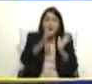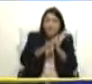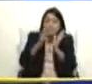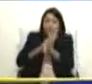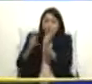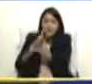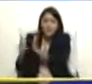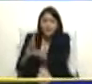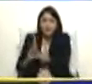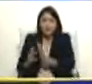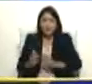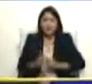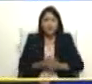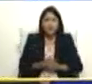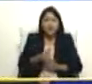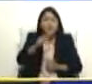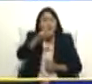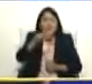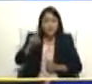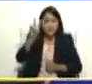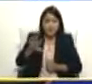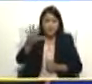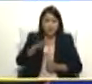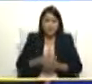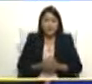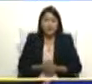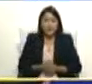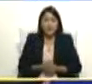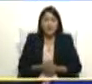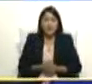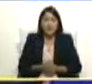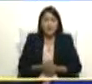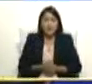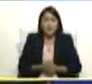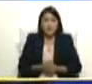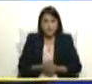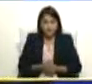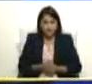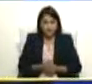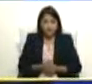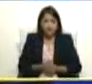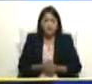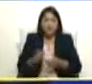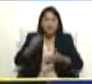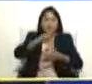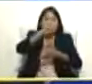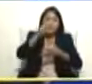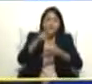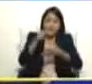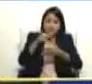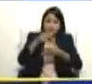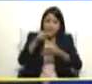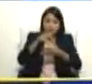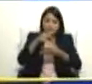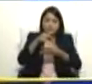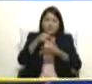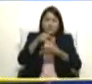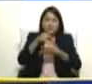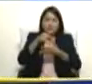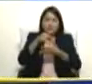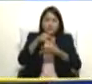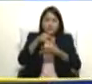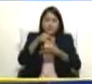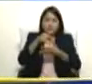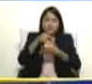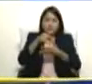aprobaciones por el pueblo venezolano. En la pregunta número 1,